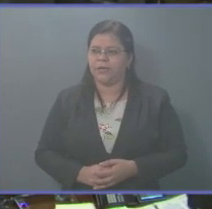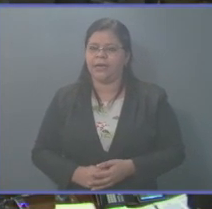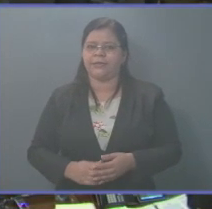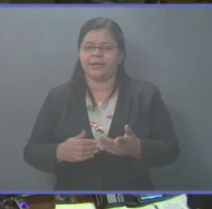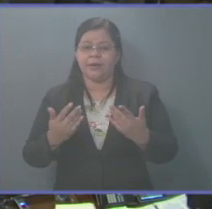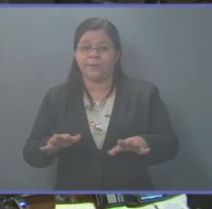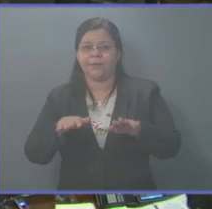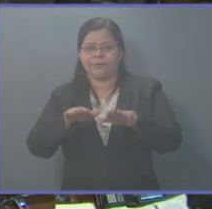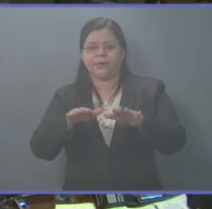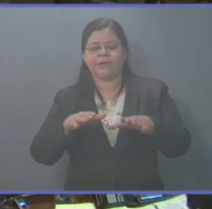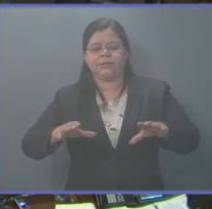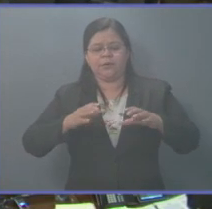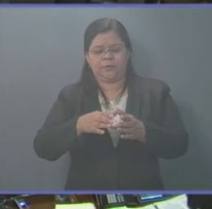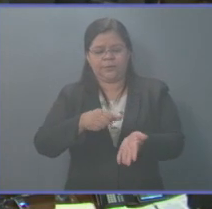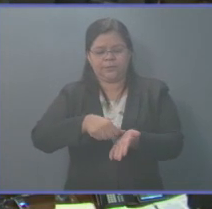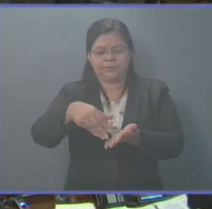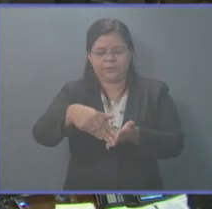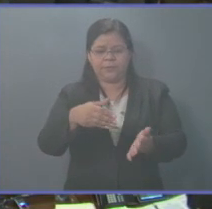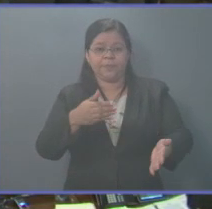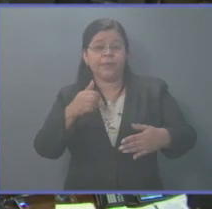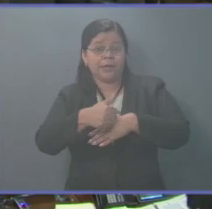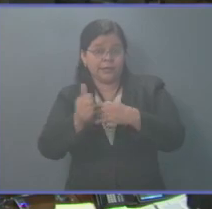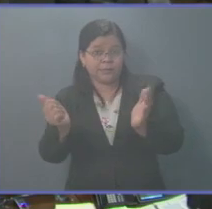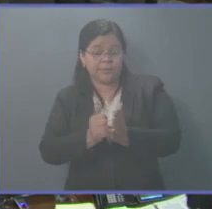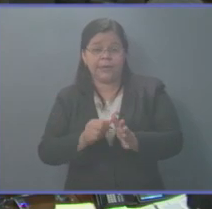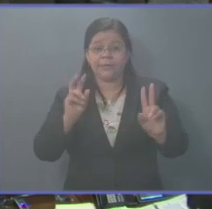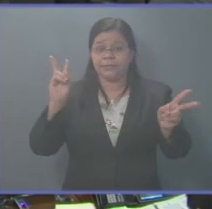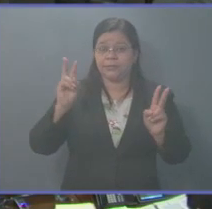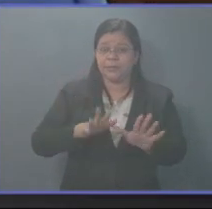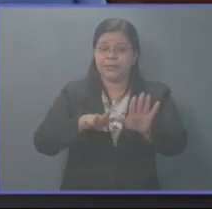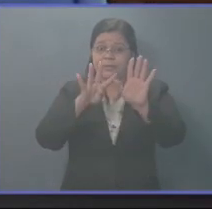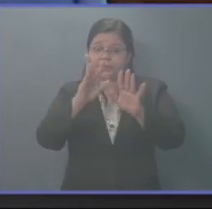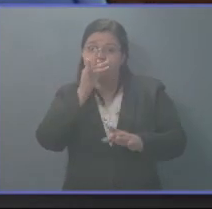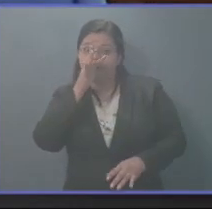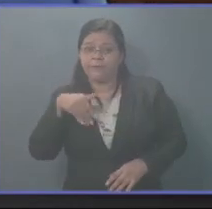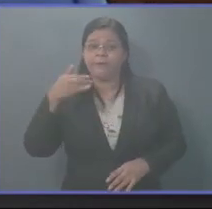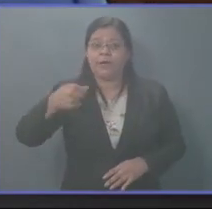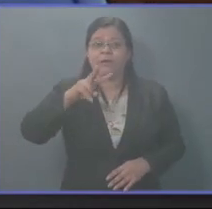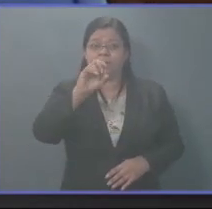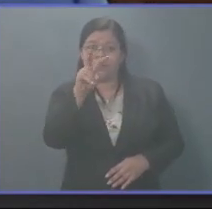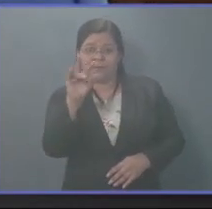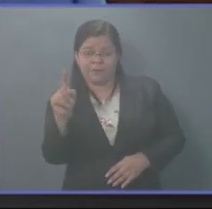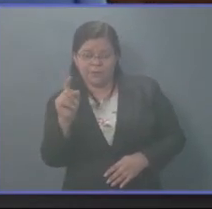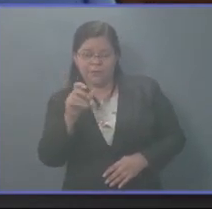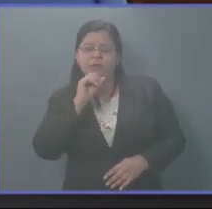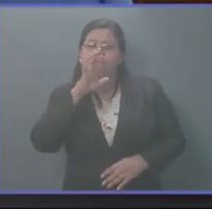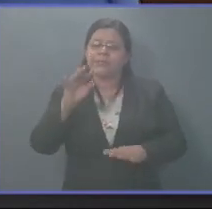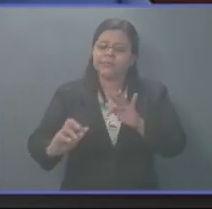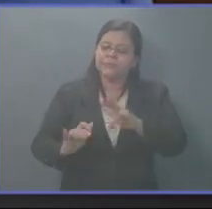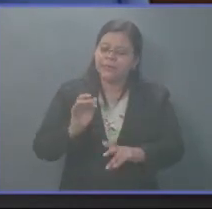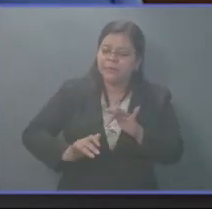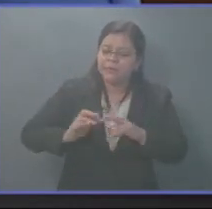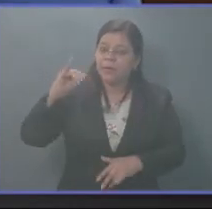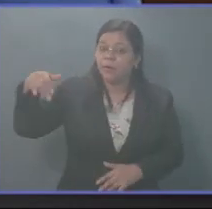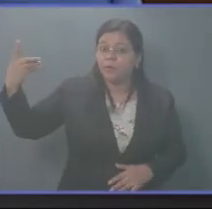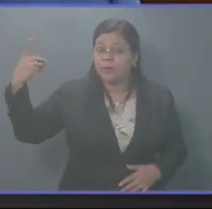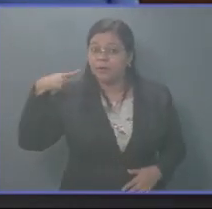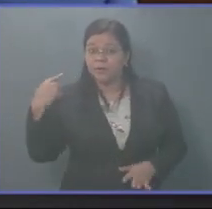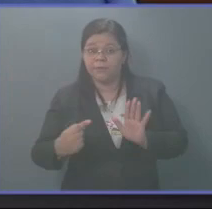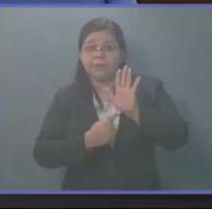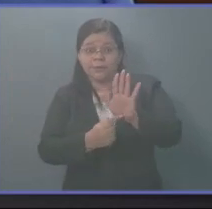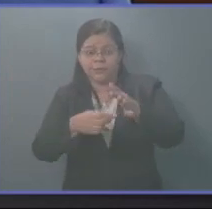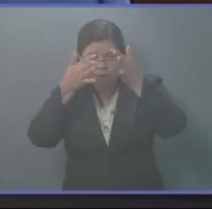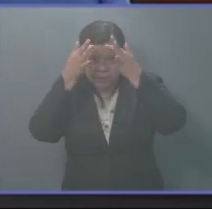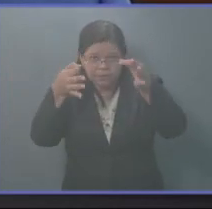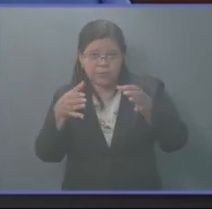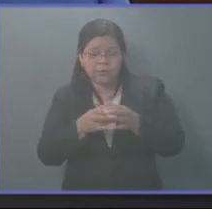Gracias, Presidenta. Comisión de Asuntos Municipales, Palacio Legislativo, San Salvador, 19 de febrero del año 2020. Señores secretarios de la Junta Directiva, presente dictamen